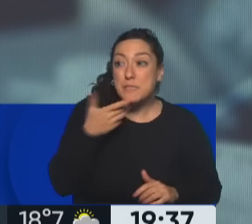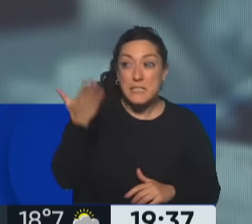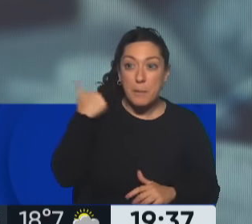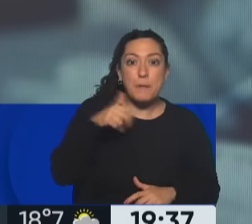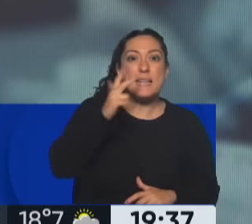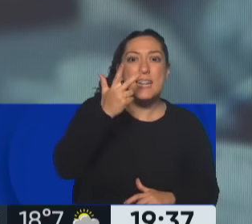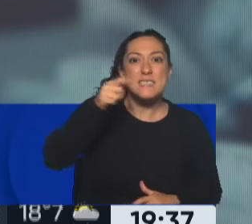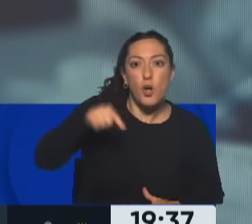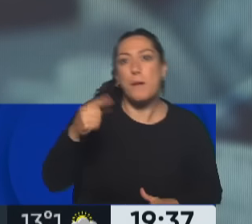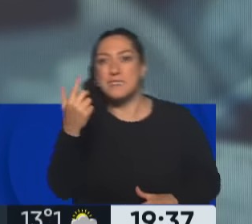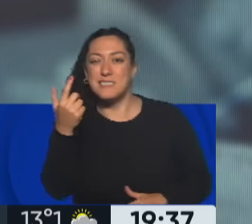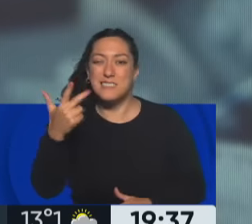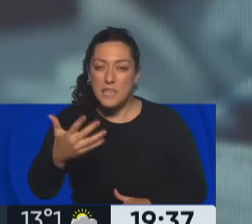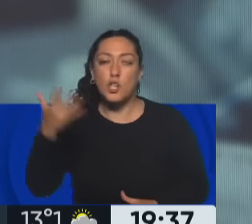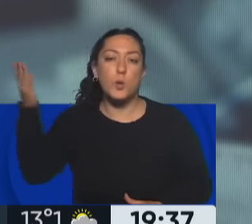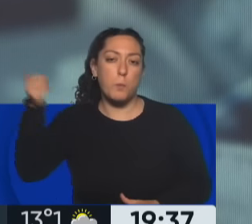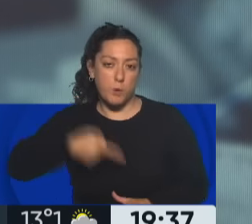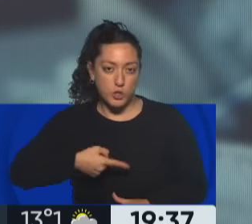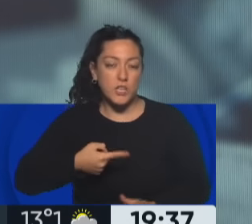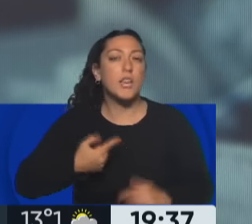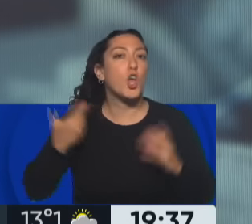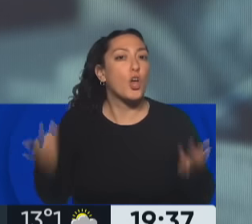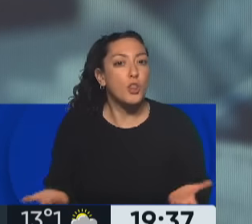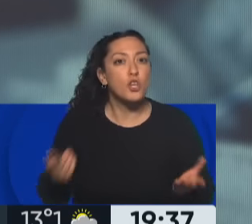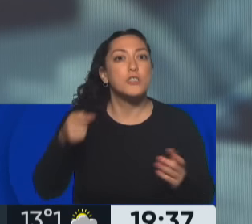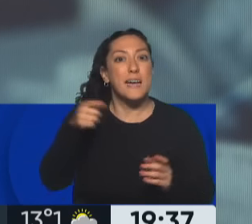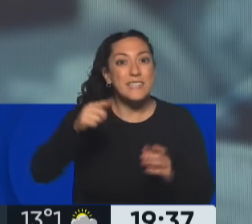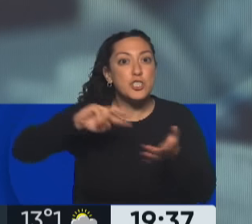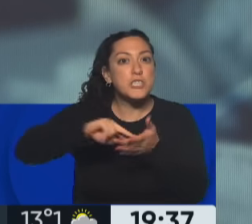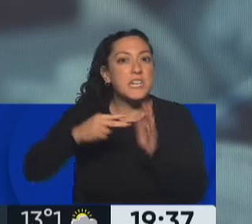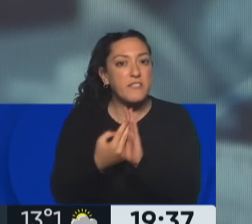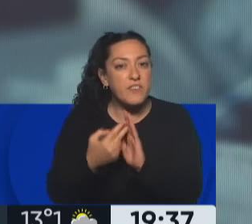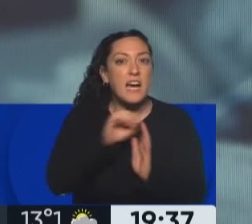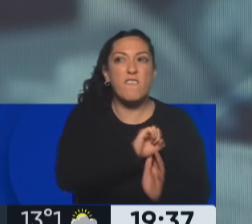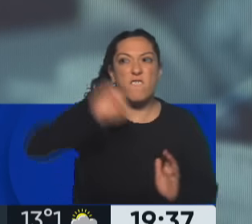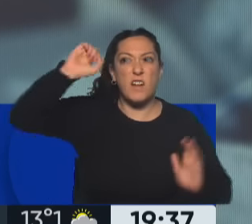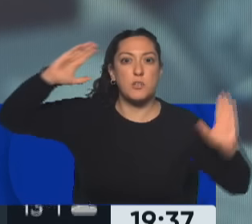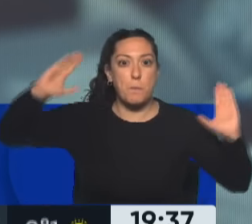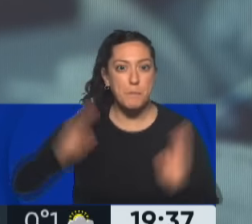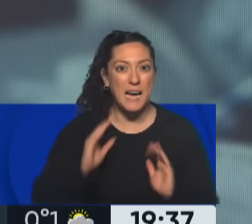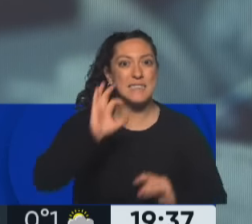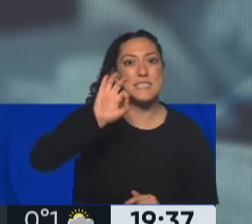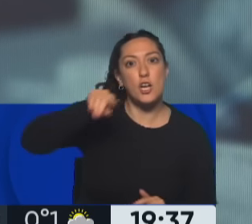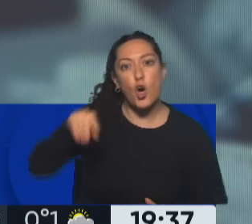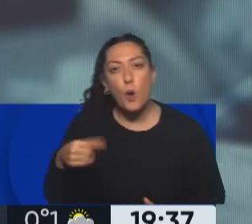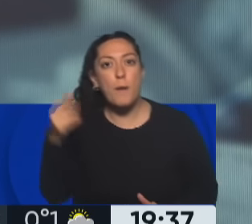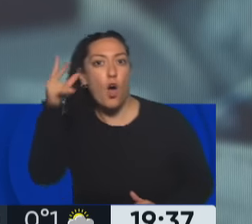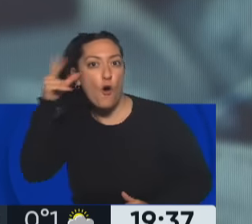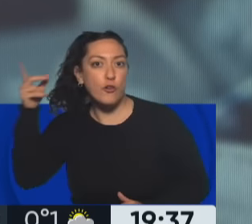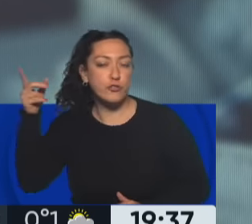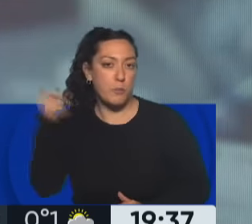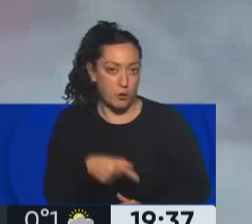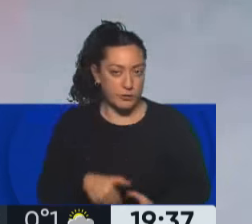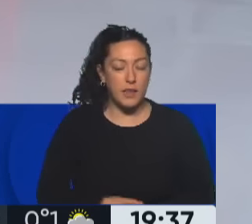del 3,5%. Esto implica una desaceleración de 0,8 puntos porcentuales. Si